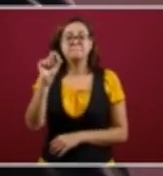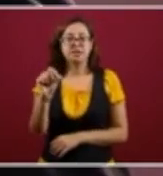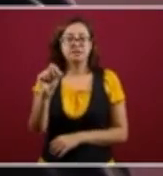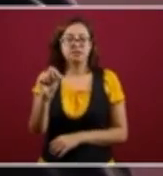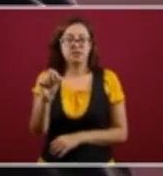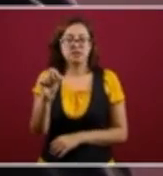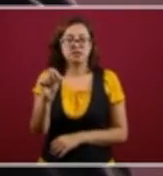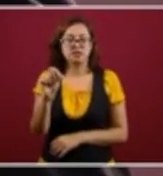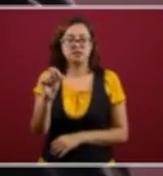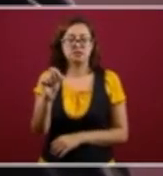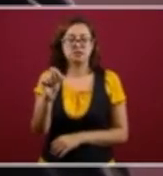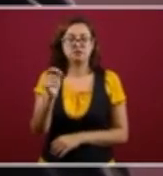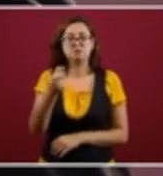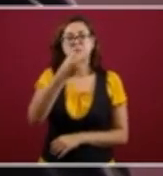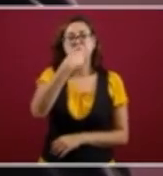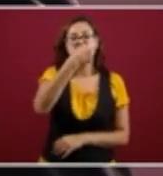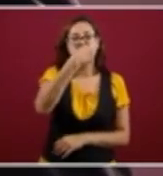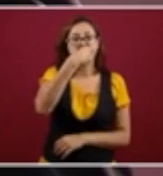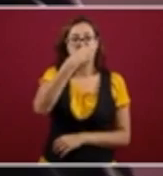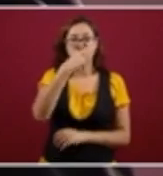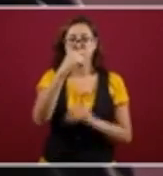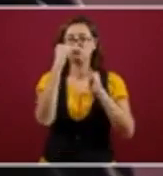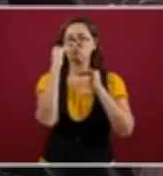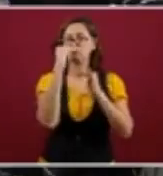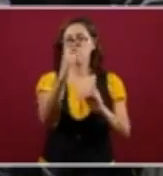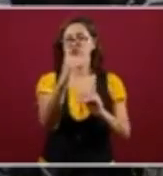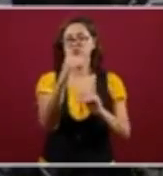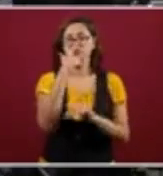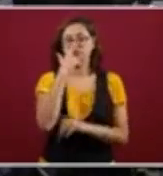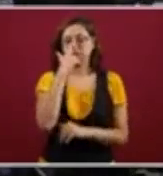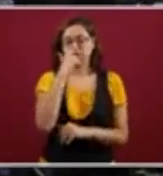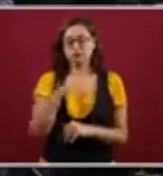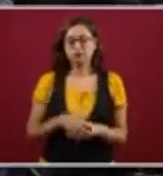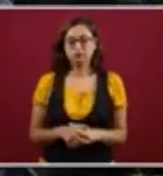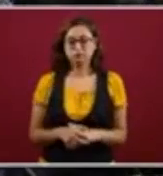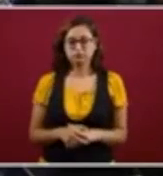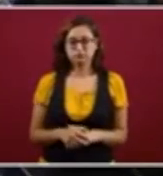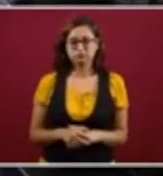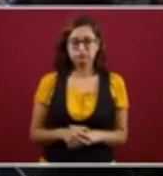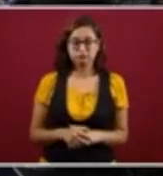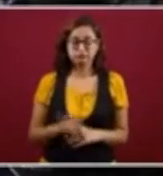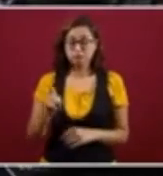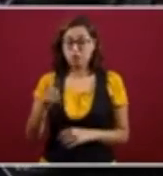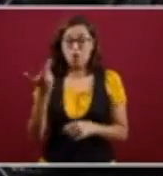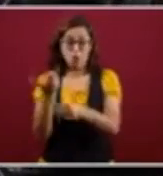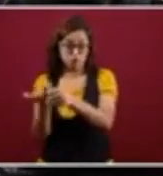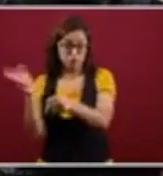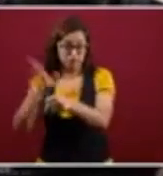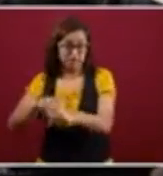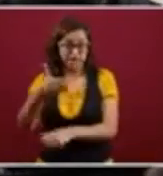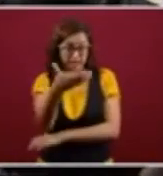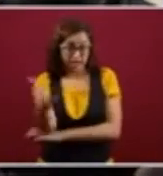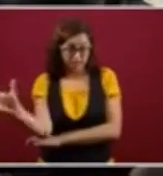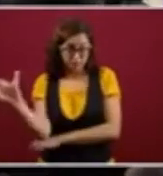120 medicamentos. Un hospital rural,